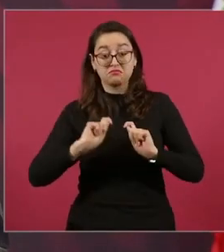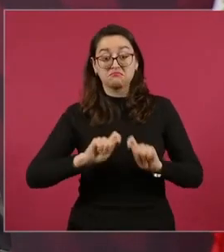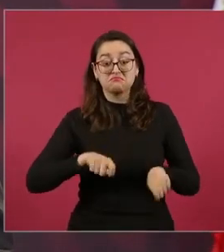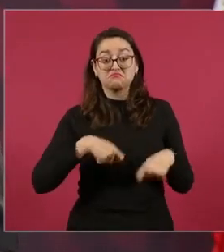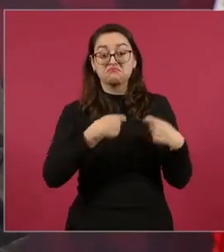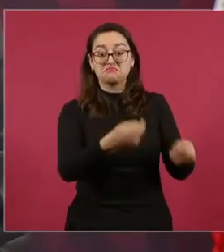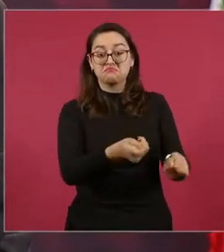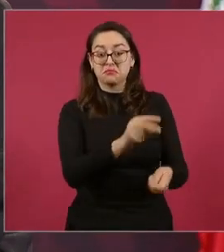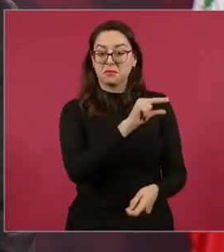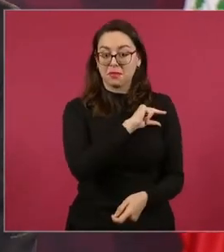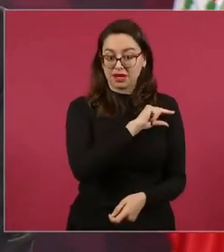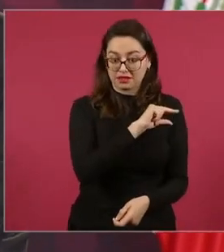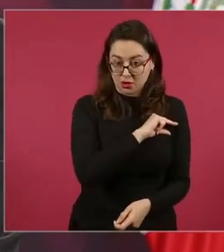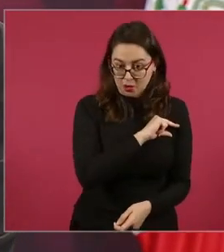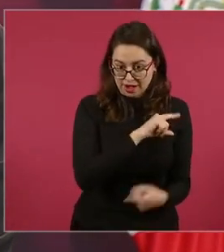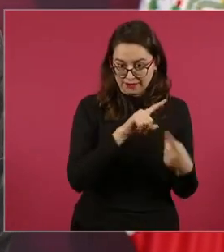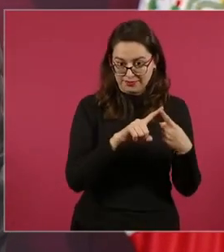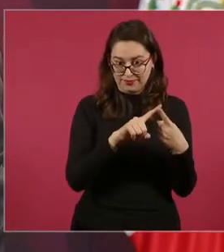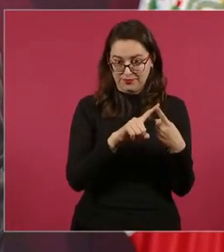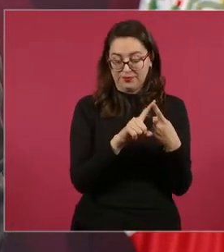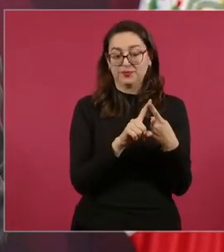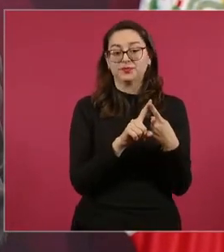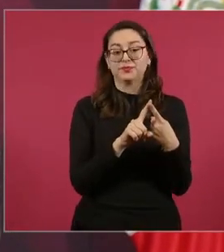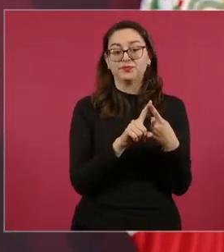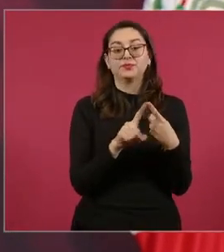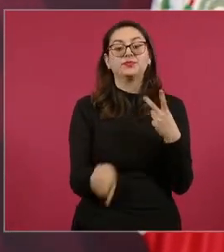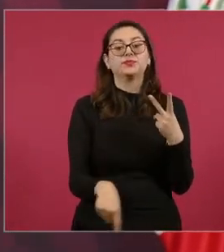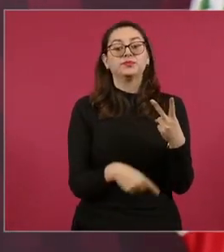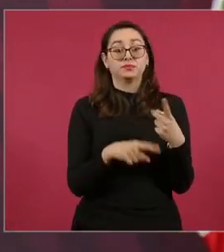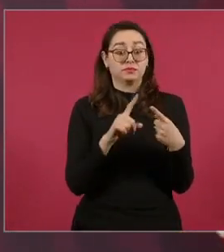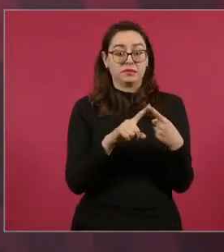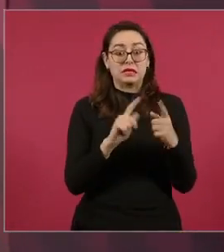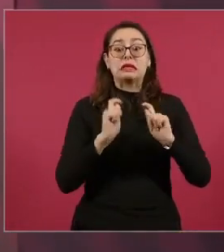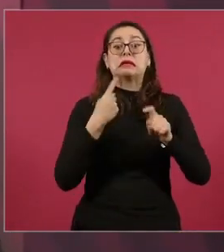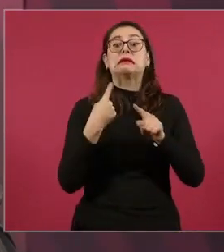Está concesionado el mantenimiento, así nos los dejaron,